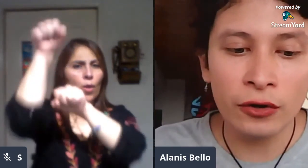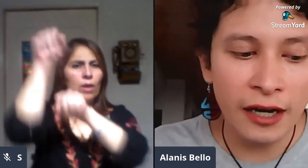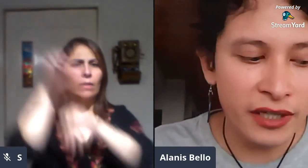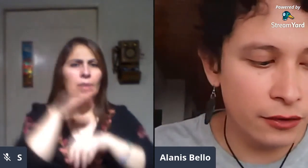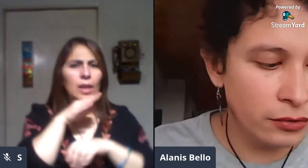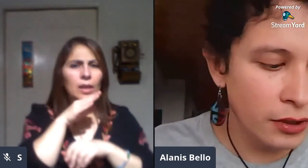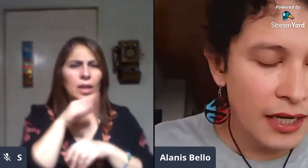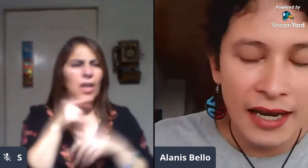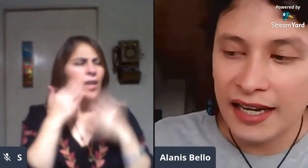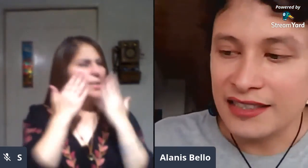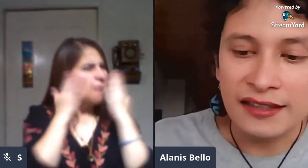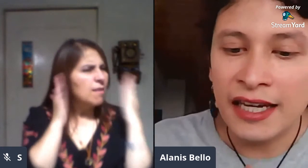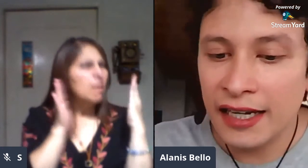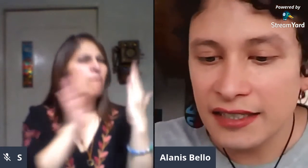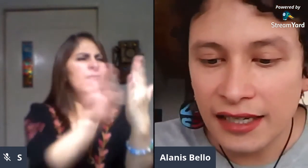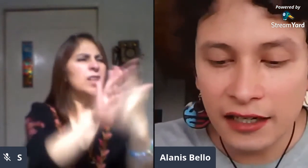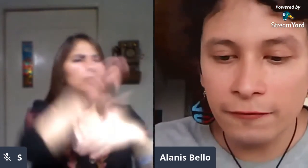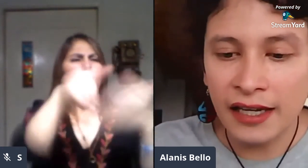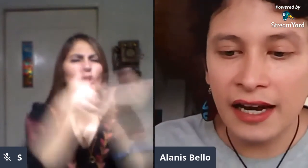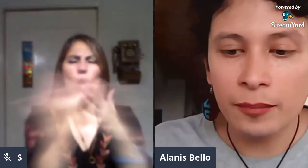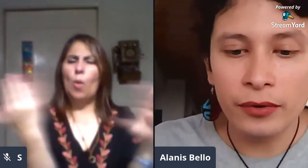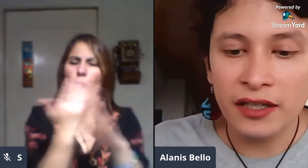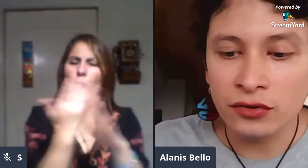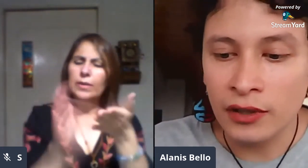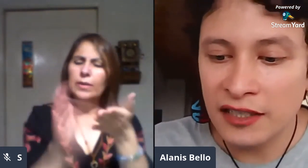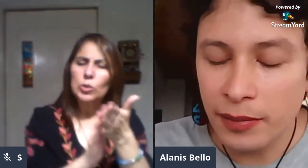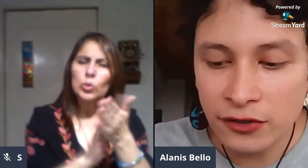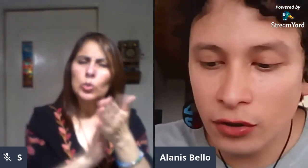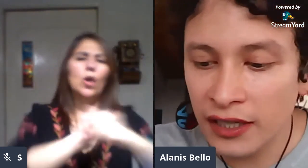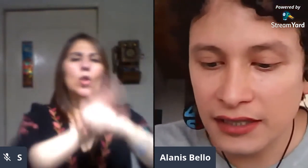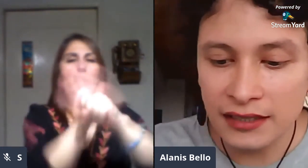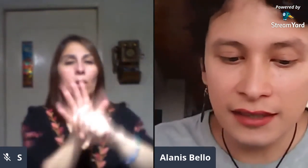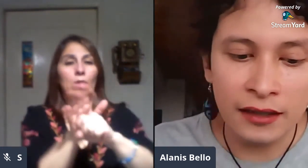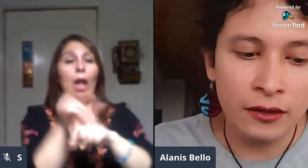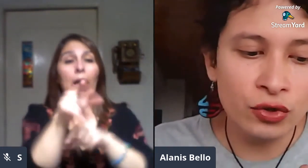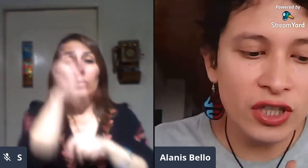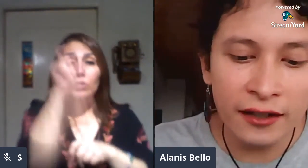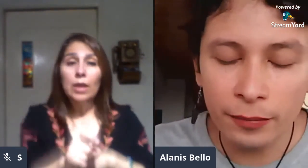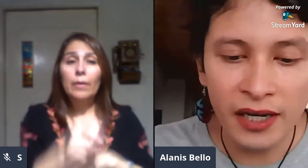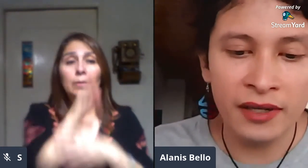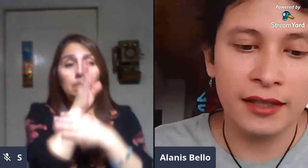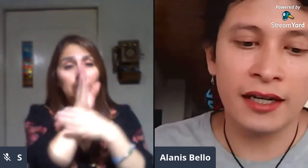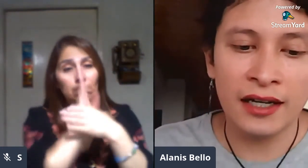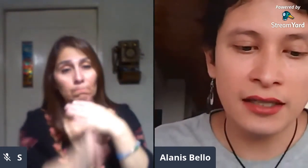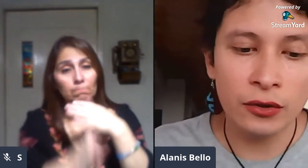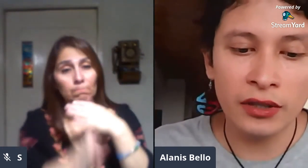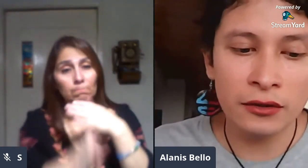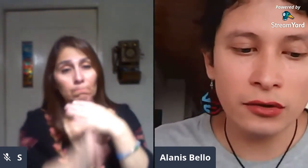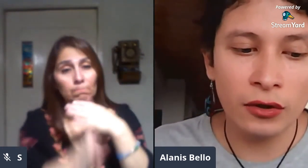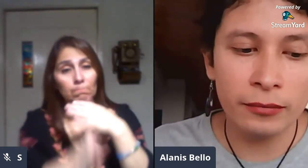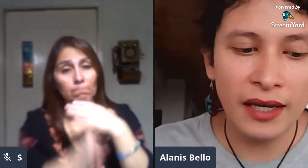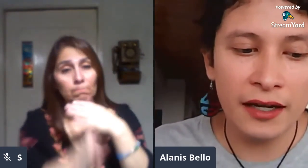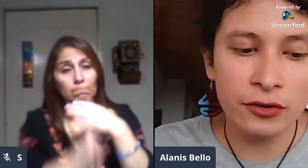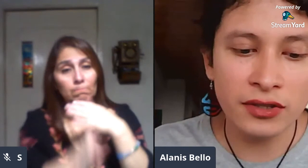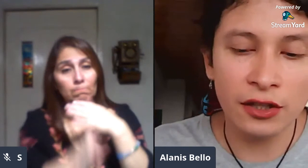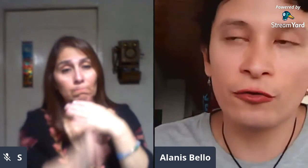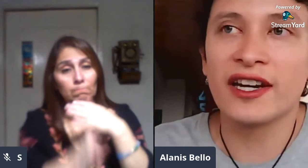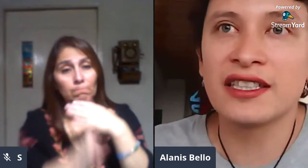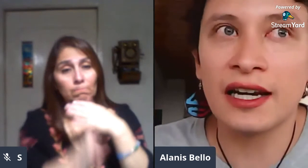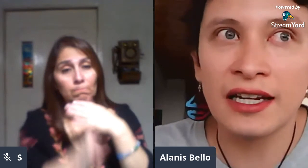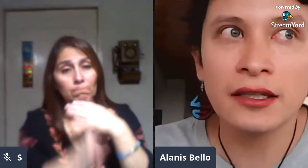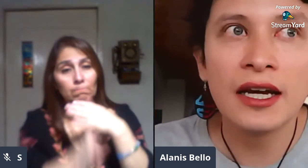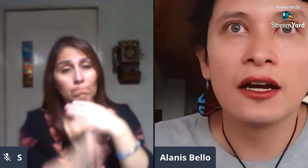del coronavirus, que se tienen que sacrificar porque son las personas que están luchando para mantener la salud de los colombianos,